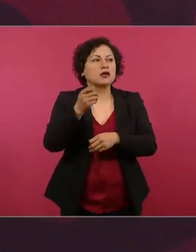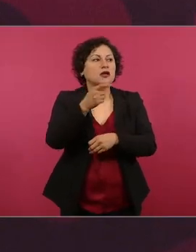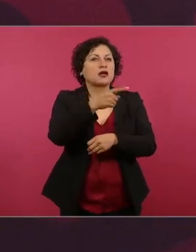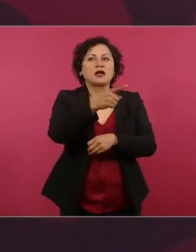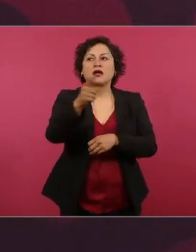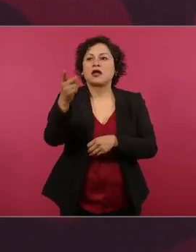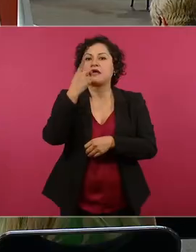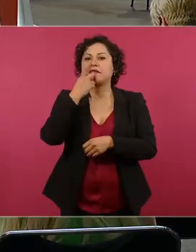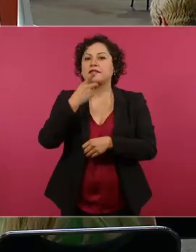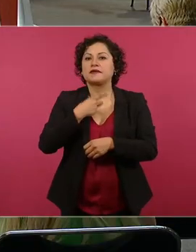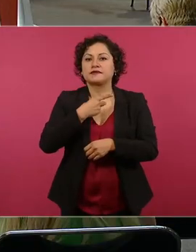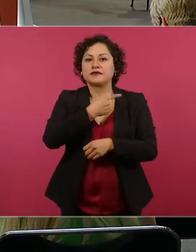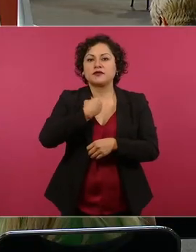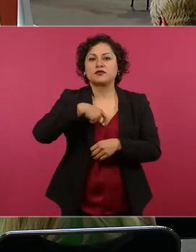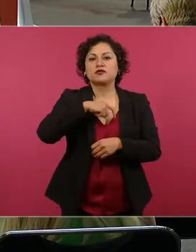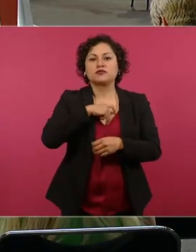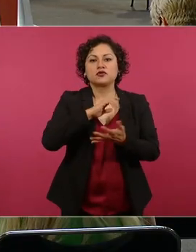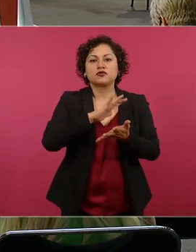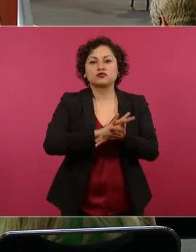coludidos